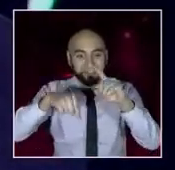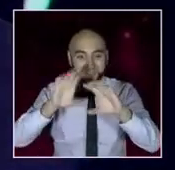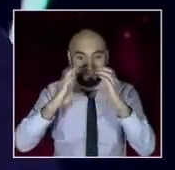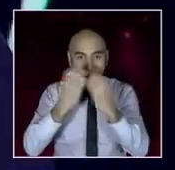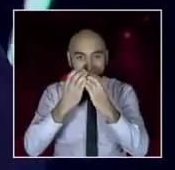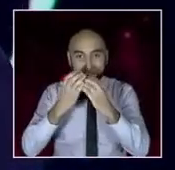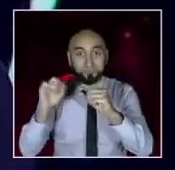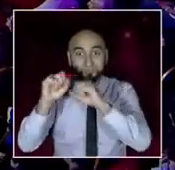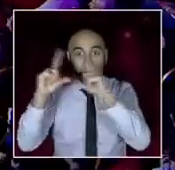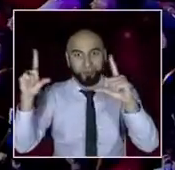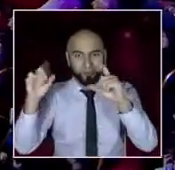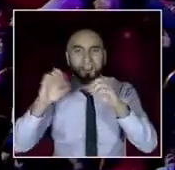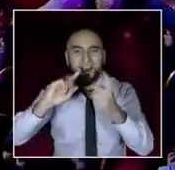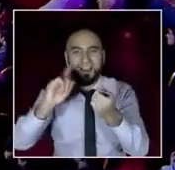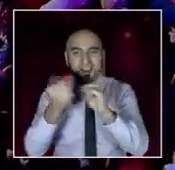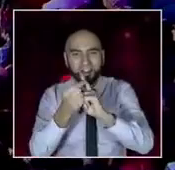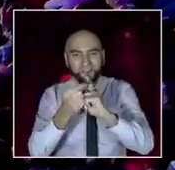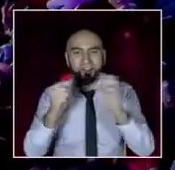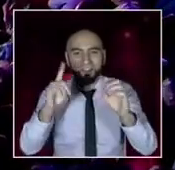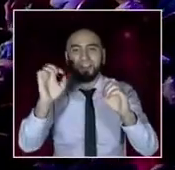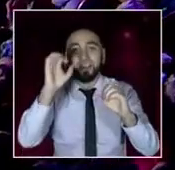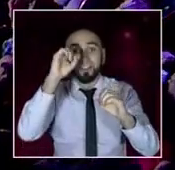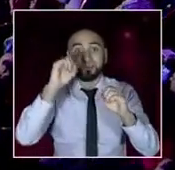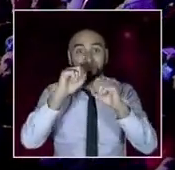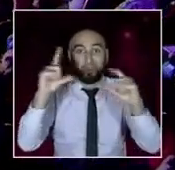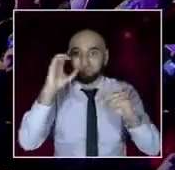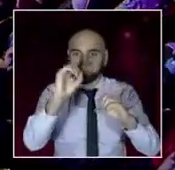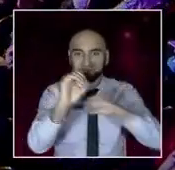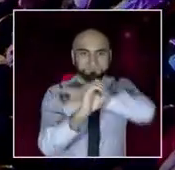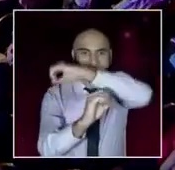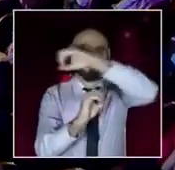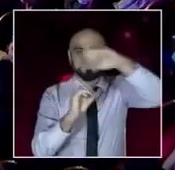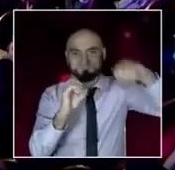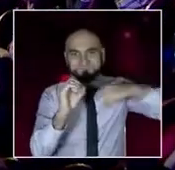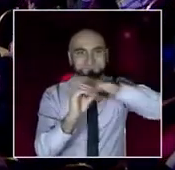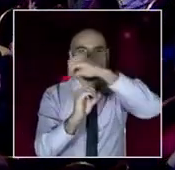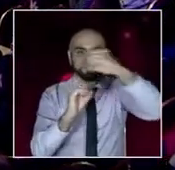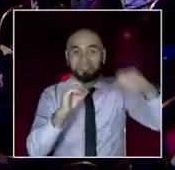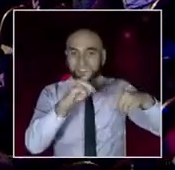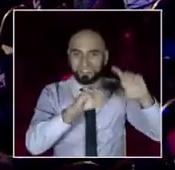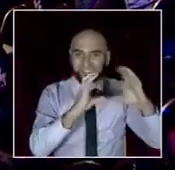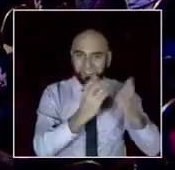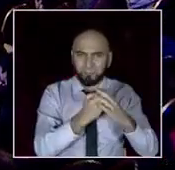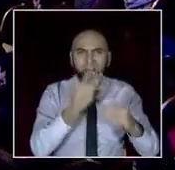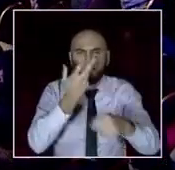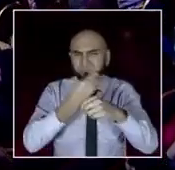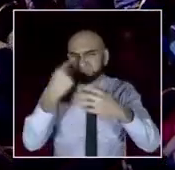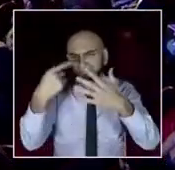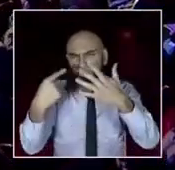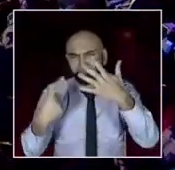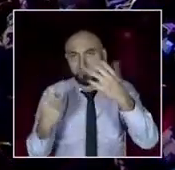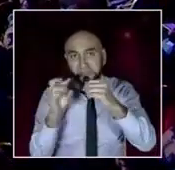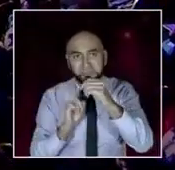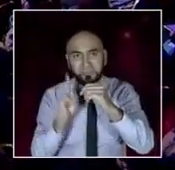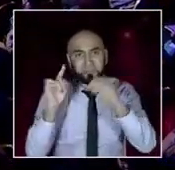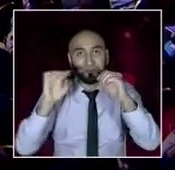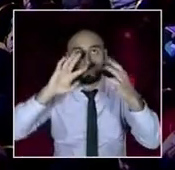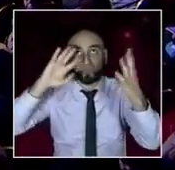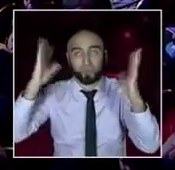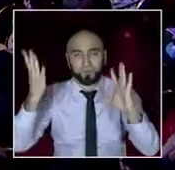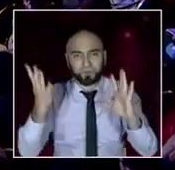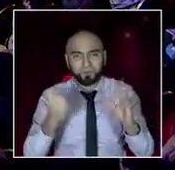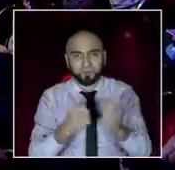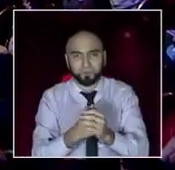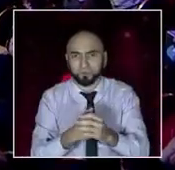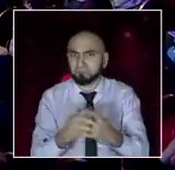el sistema solar está rotando alrededor de una galaxia central y hay materia oscura y muchas cosas que parece ser, no